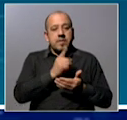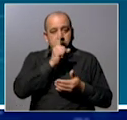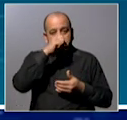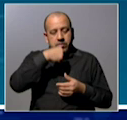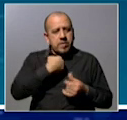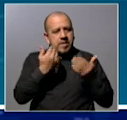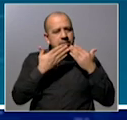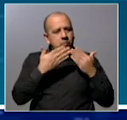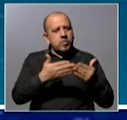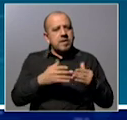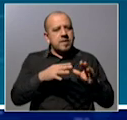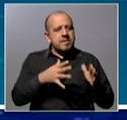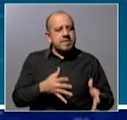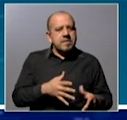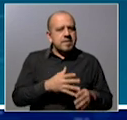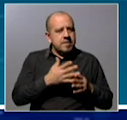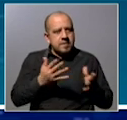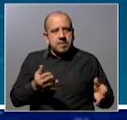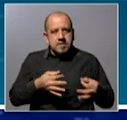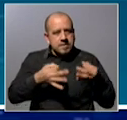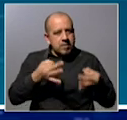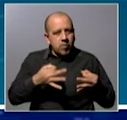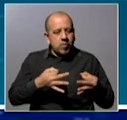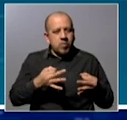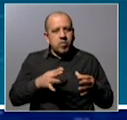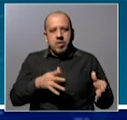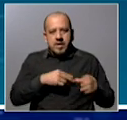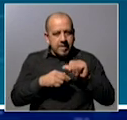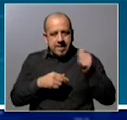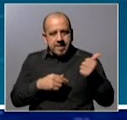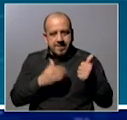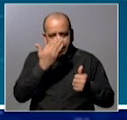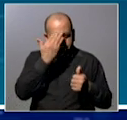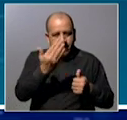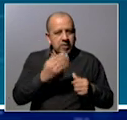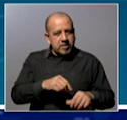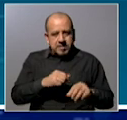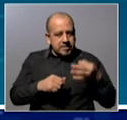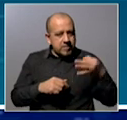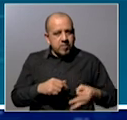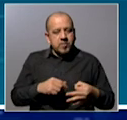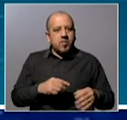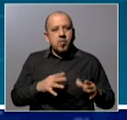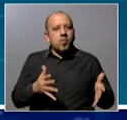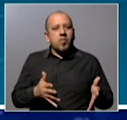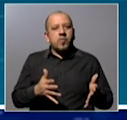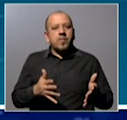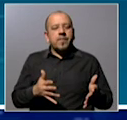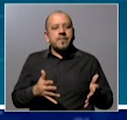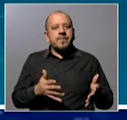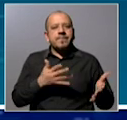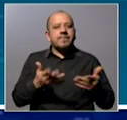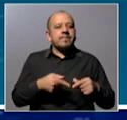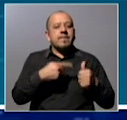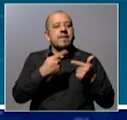la pregunta disparadora es: ¿qué tan seguro es tan seguro el triunfo del Frente Amplio en la capital? ¿Cuáles son los